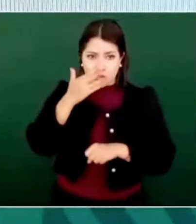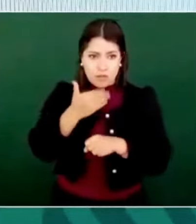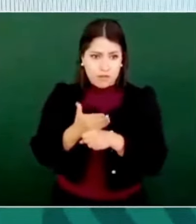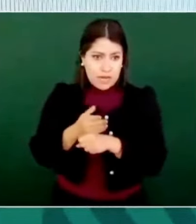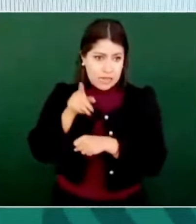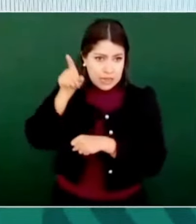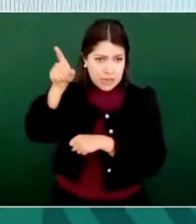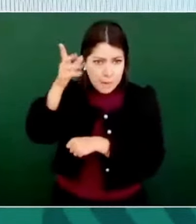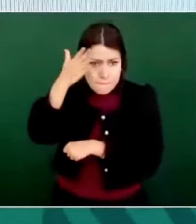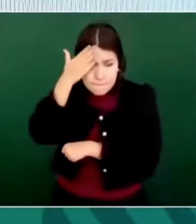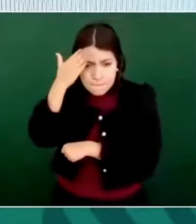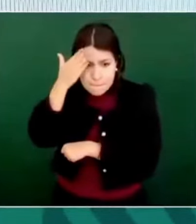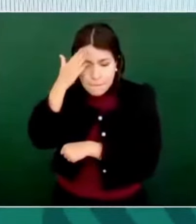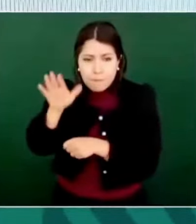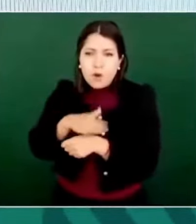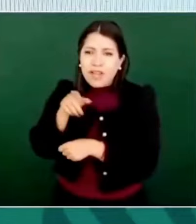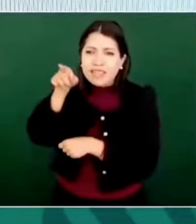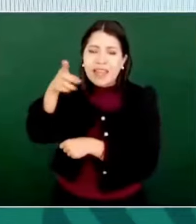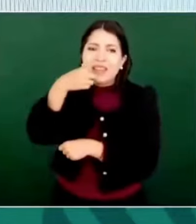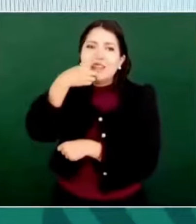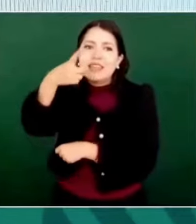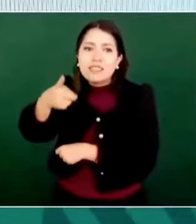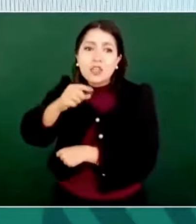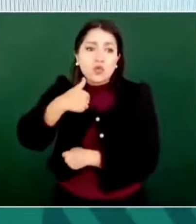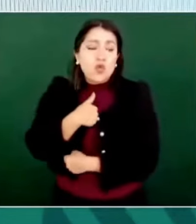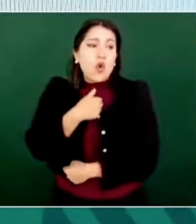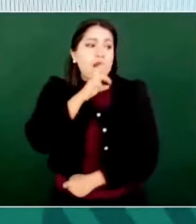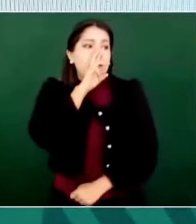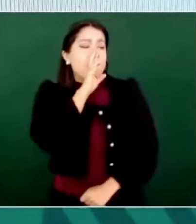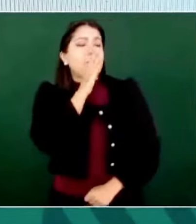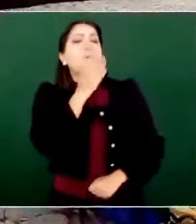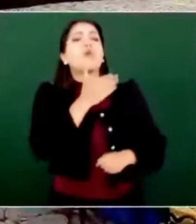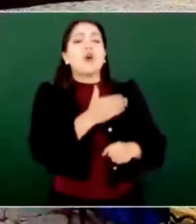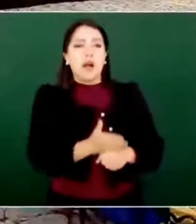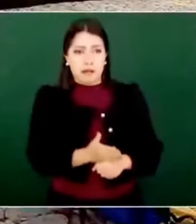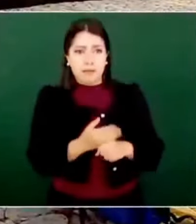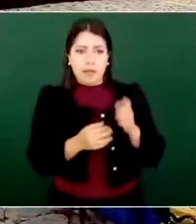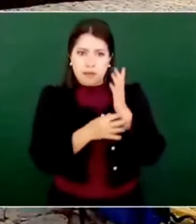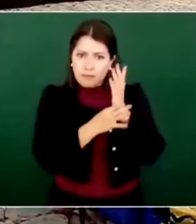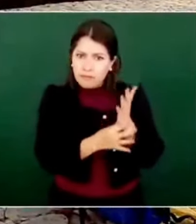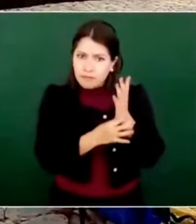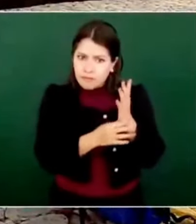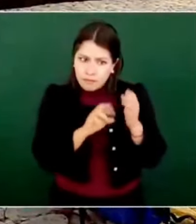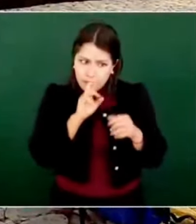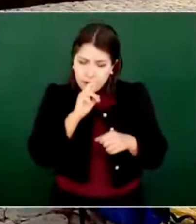él mismo dice yo soy responsable de esto